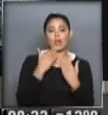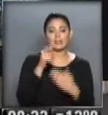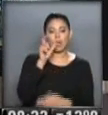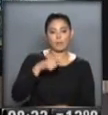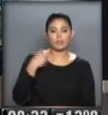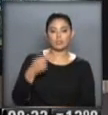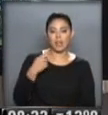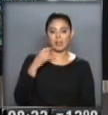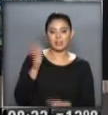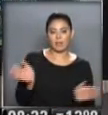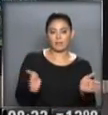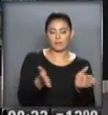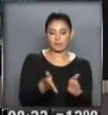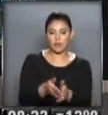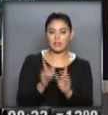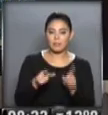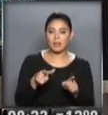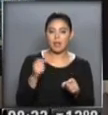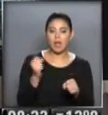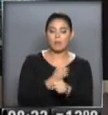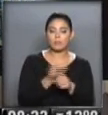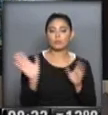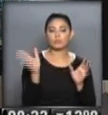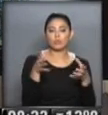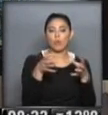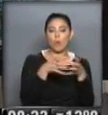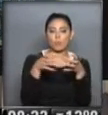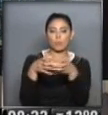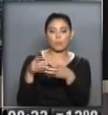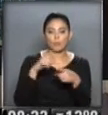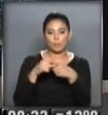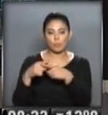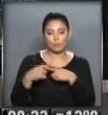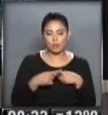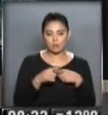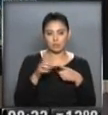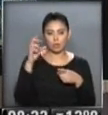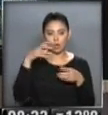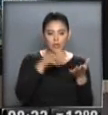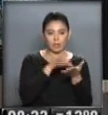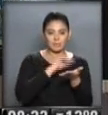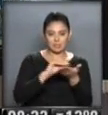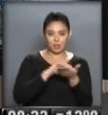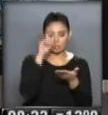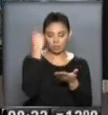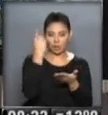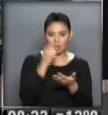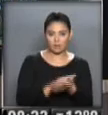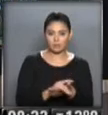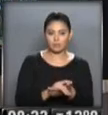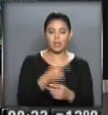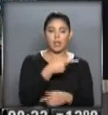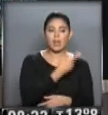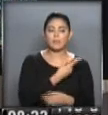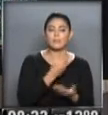pero contó con la aprobación y el acompañamiento de todos los bloques políticos de la cámara de senadores de la nación que dijo